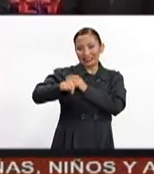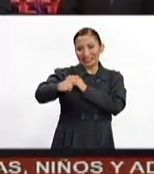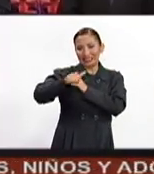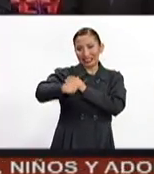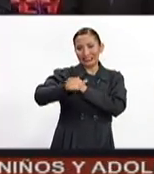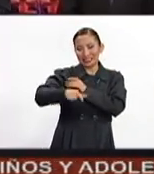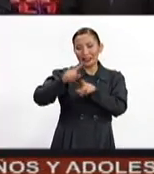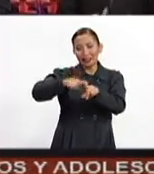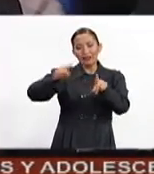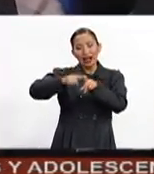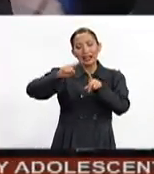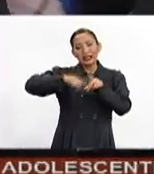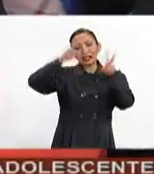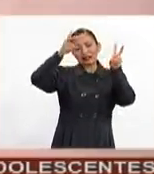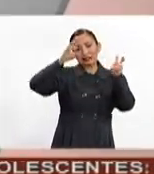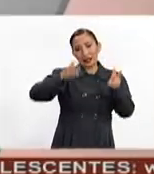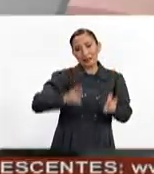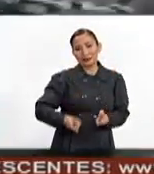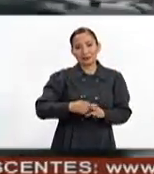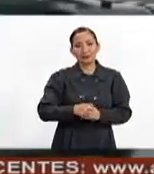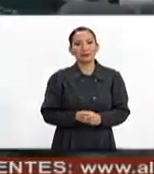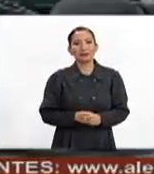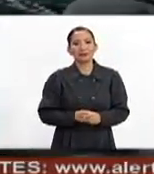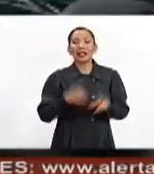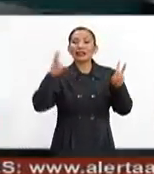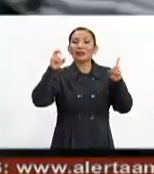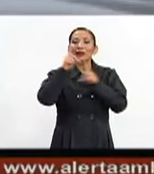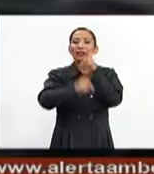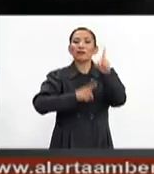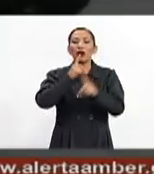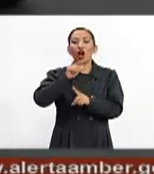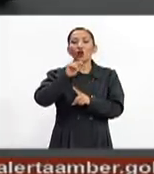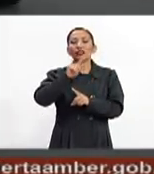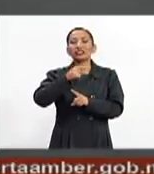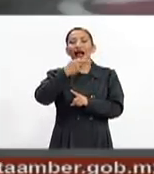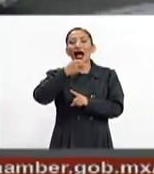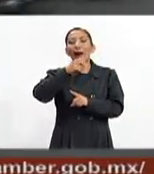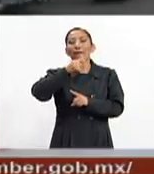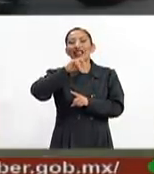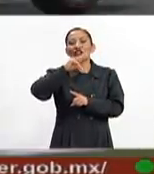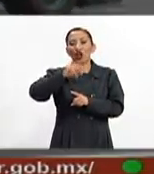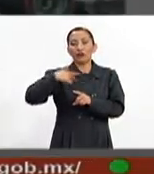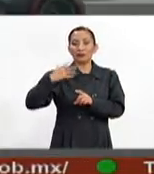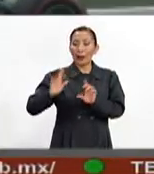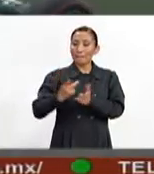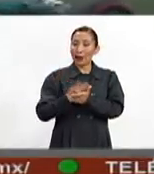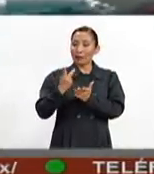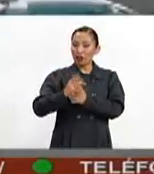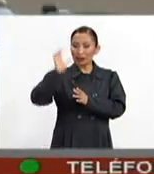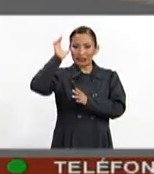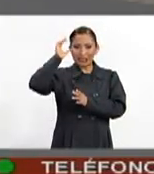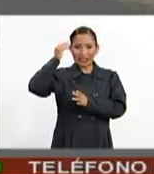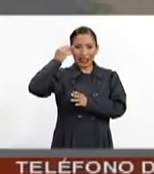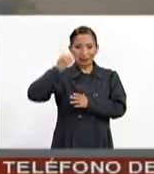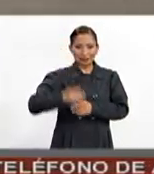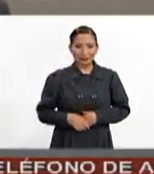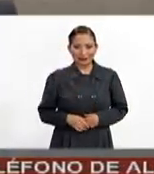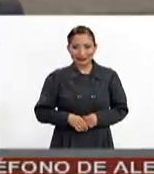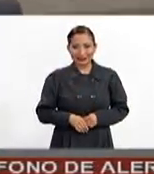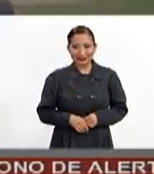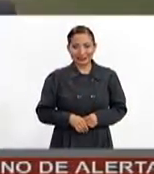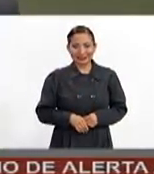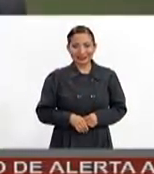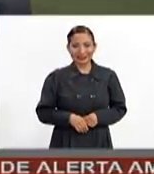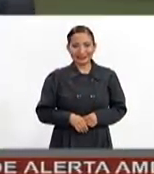2016 en diferentes diplomados. Y en los deportes, Lewis Hamilton se corona en el Gran Premio de China.